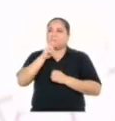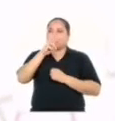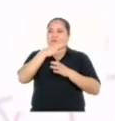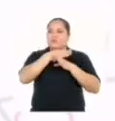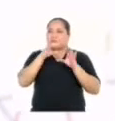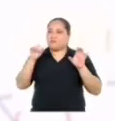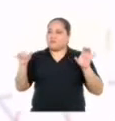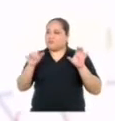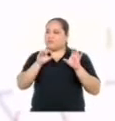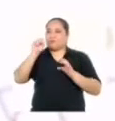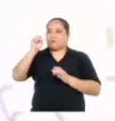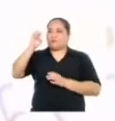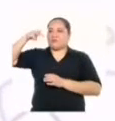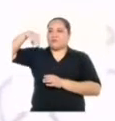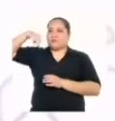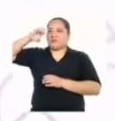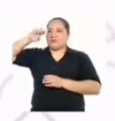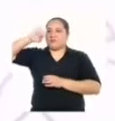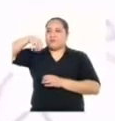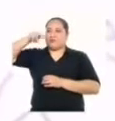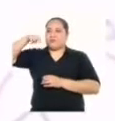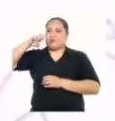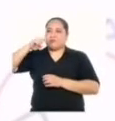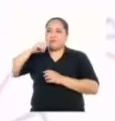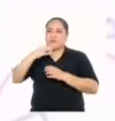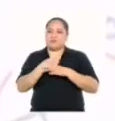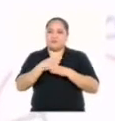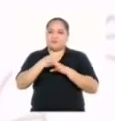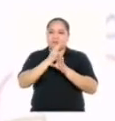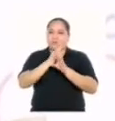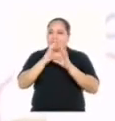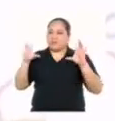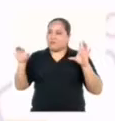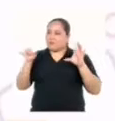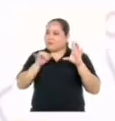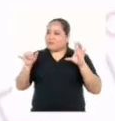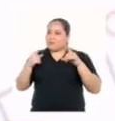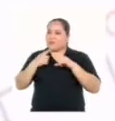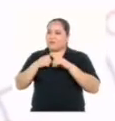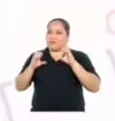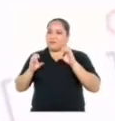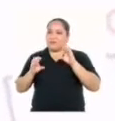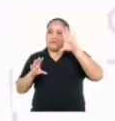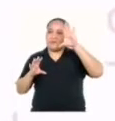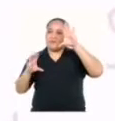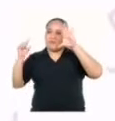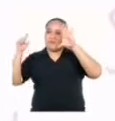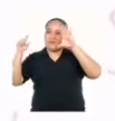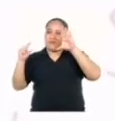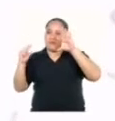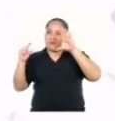dos figuras son semejantes si tienen la misma forma, pero son de diferentes tamaños.